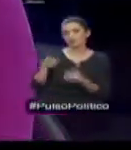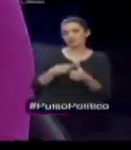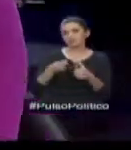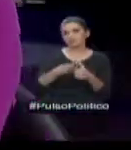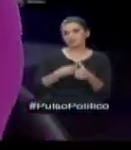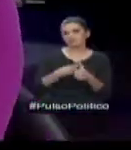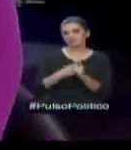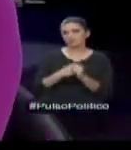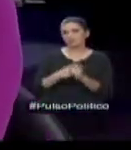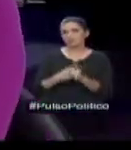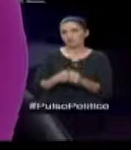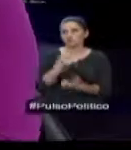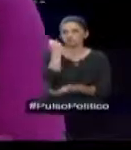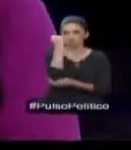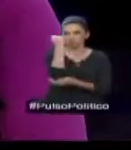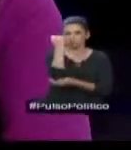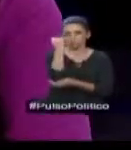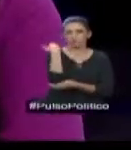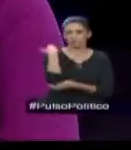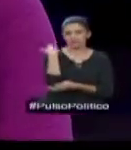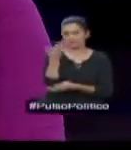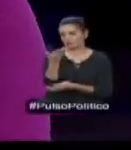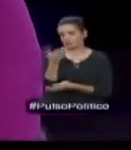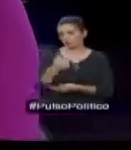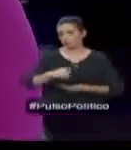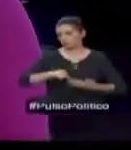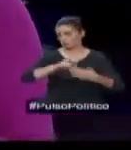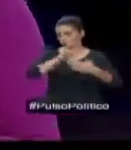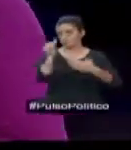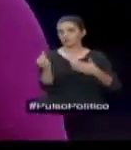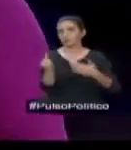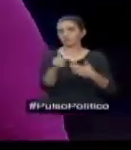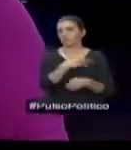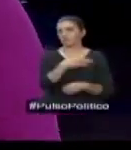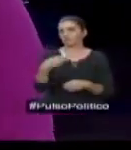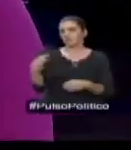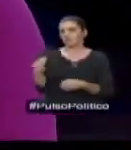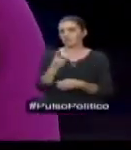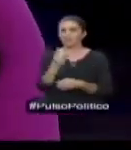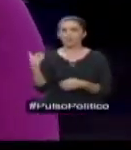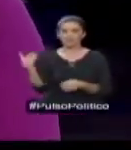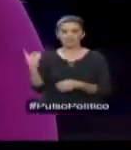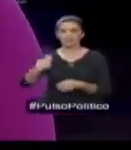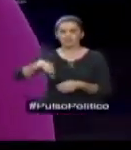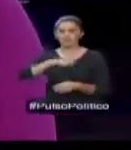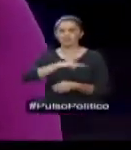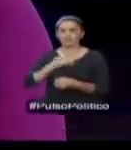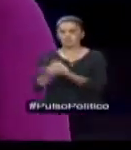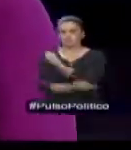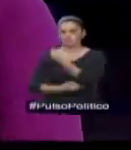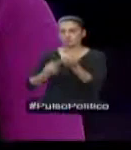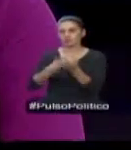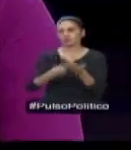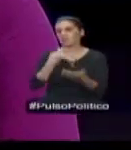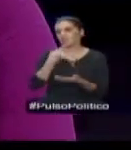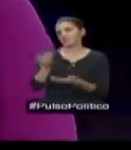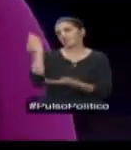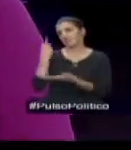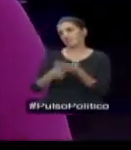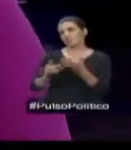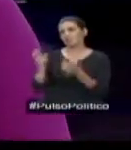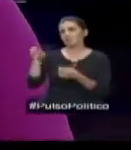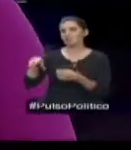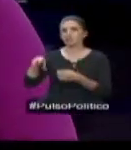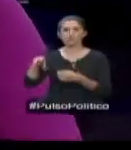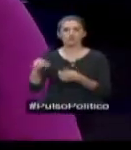sindicalista que tiene sus privilegios y por otro lado cierta derecha de nuestro país que decía que el estado es